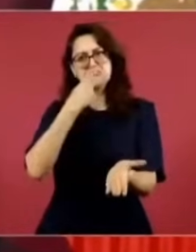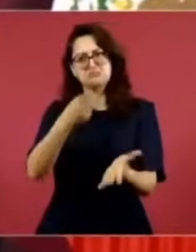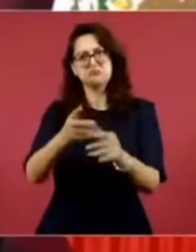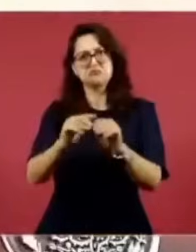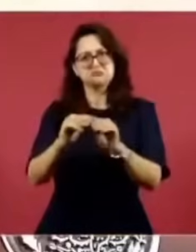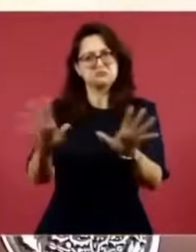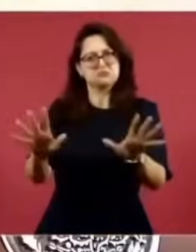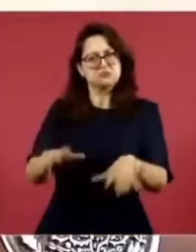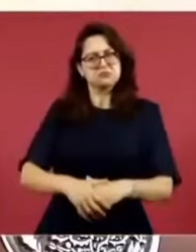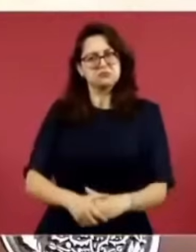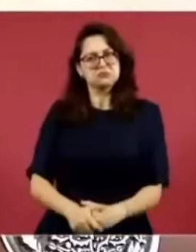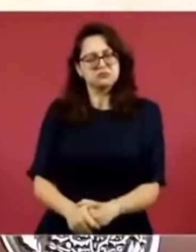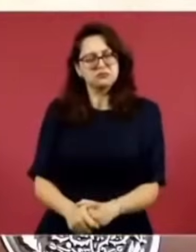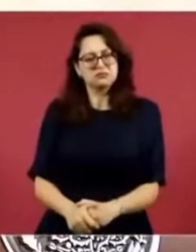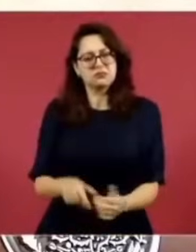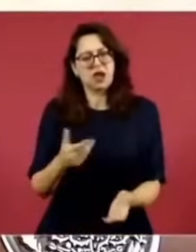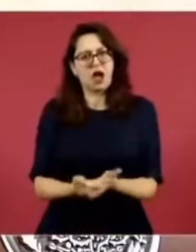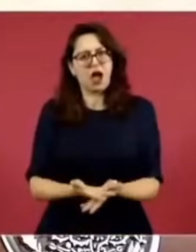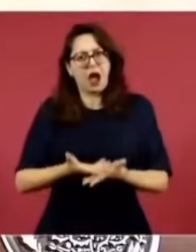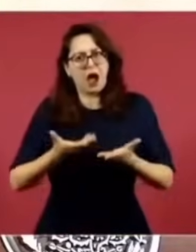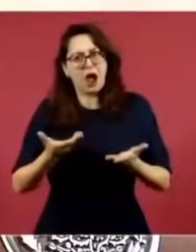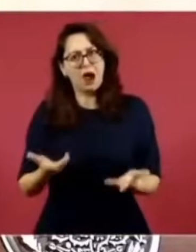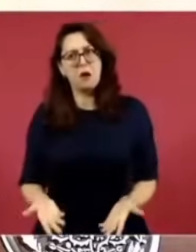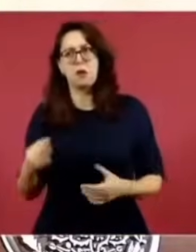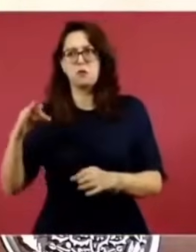Entonces, no hay